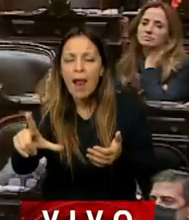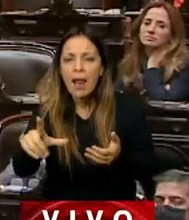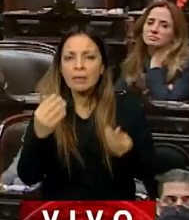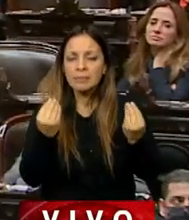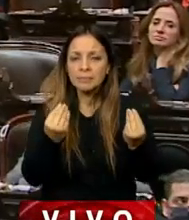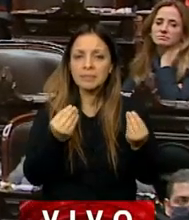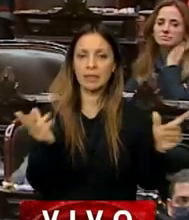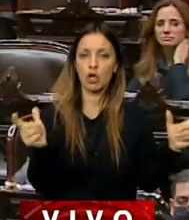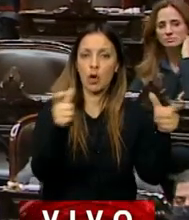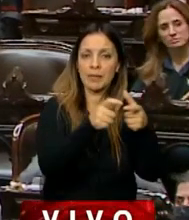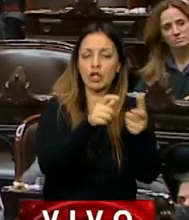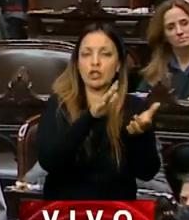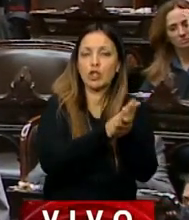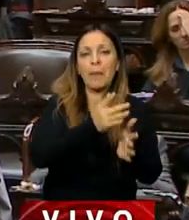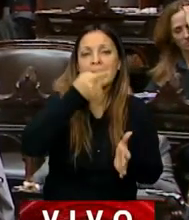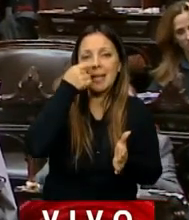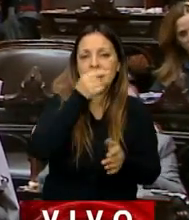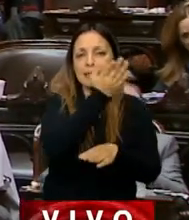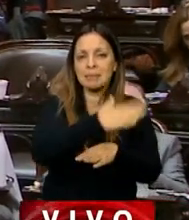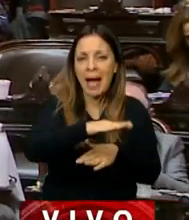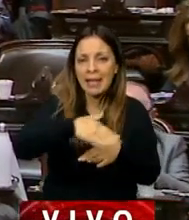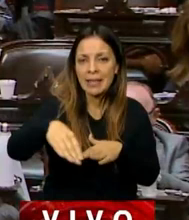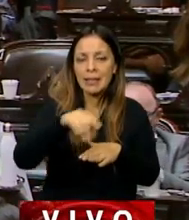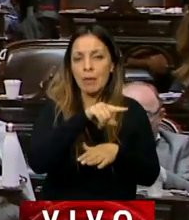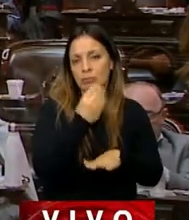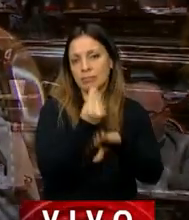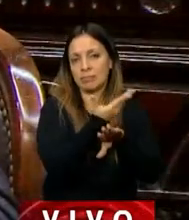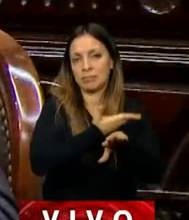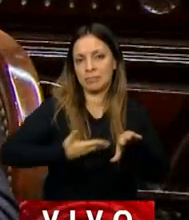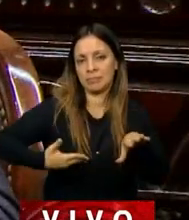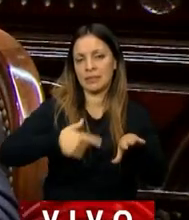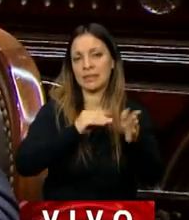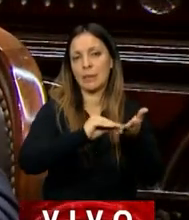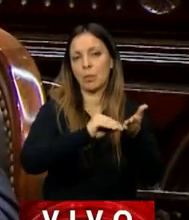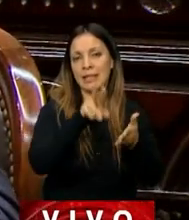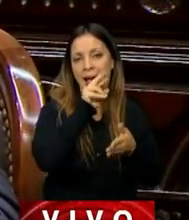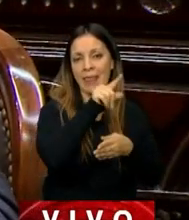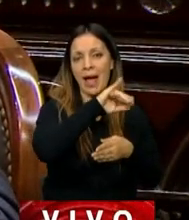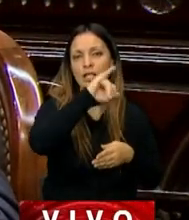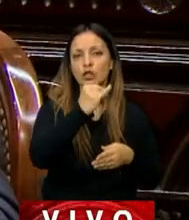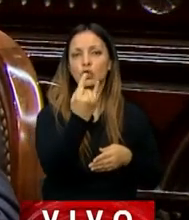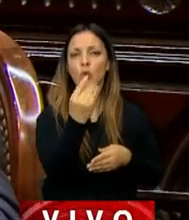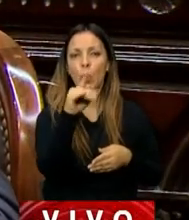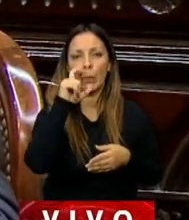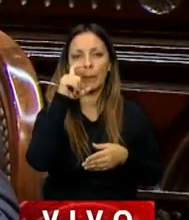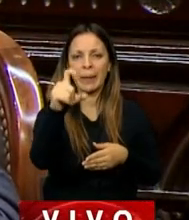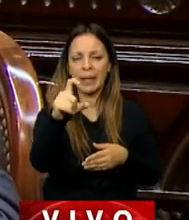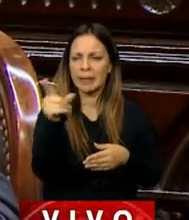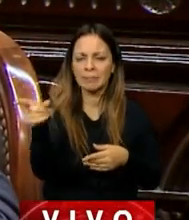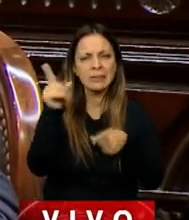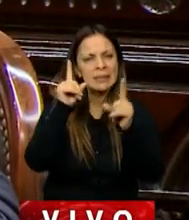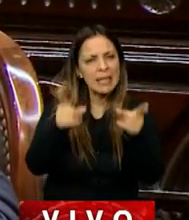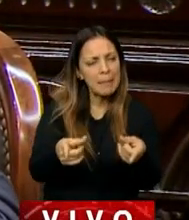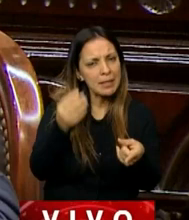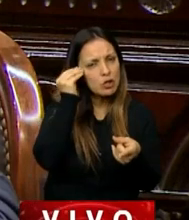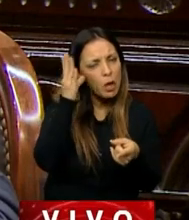comisión de intereses marítimos que preside la diputada Zubik, sino usted que está omitiendo otras